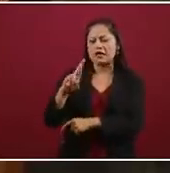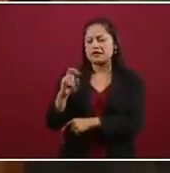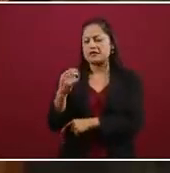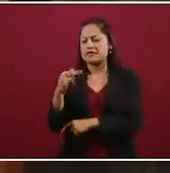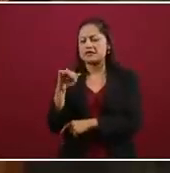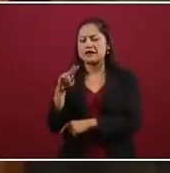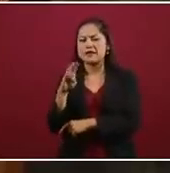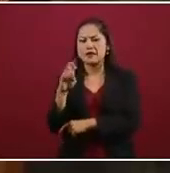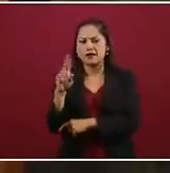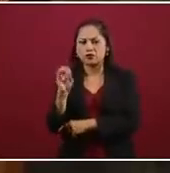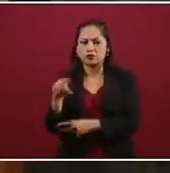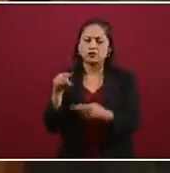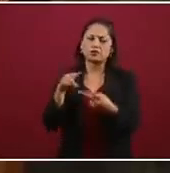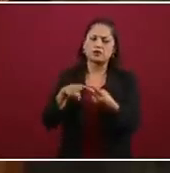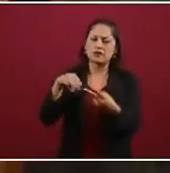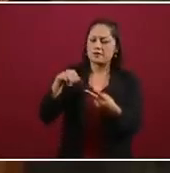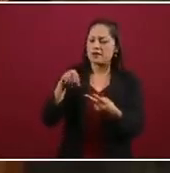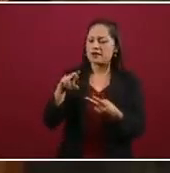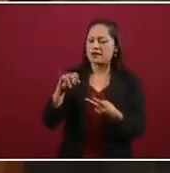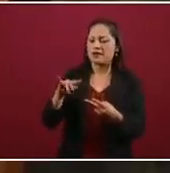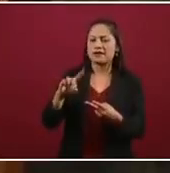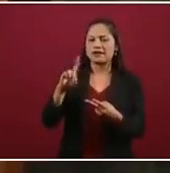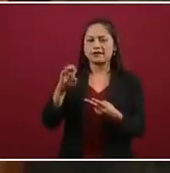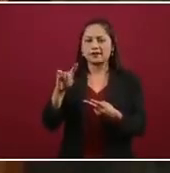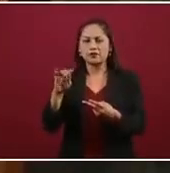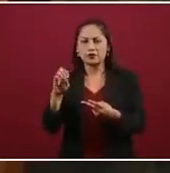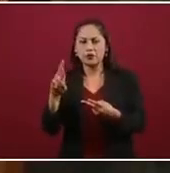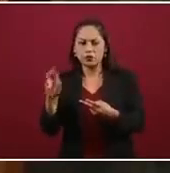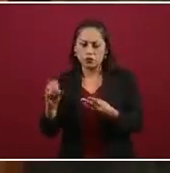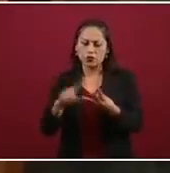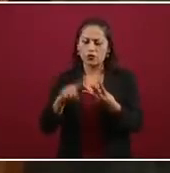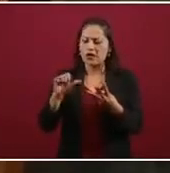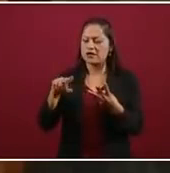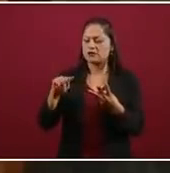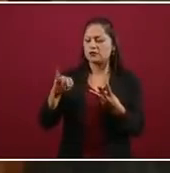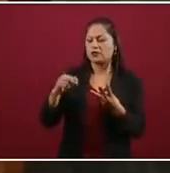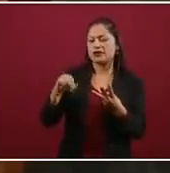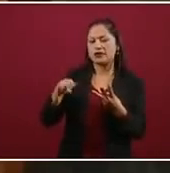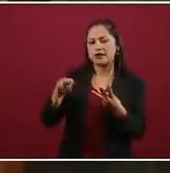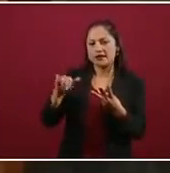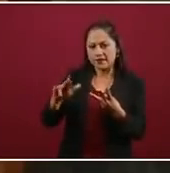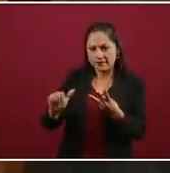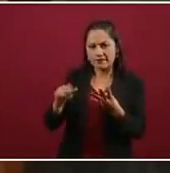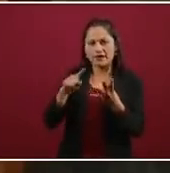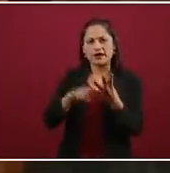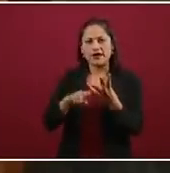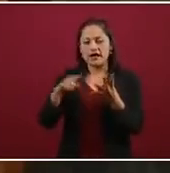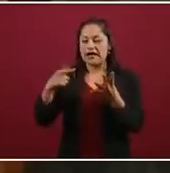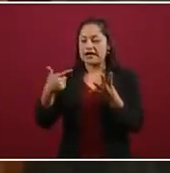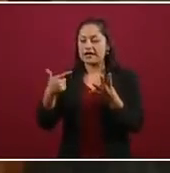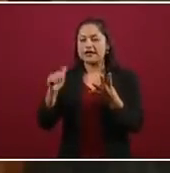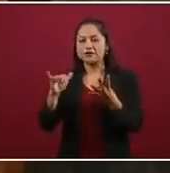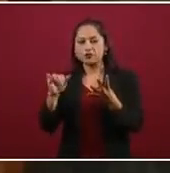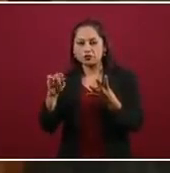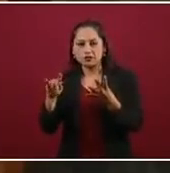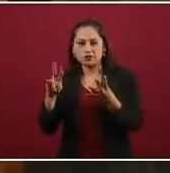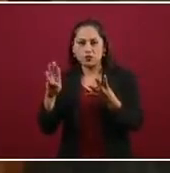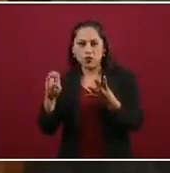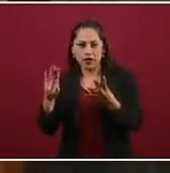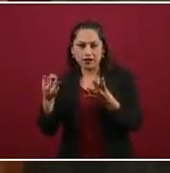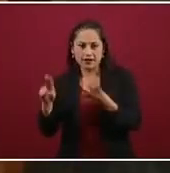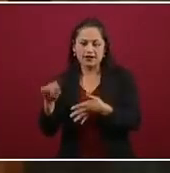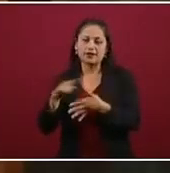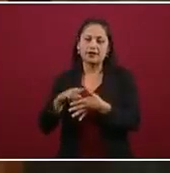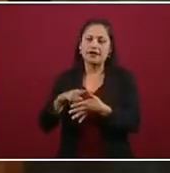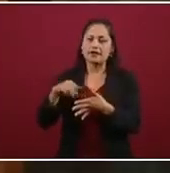Barrón, Mariana Rodríguez del Toro, Antonia Nava de Catalán, María Gertrudis Bocanegra Mendoza, María